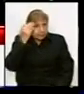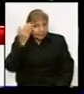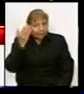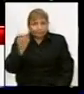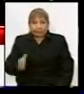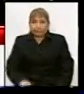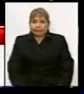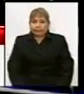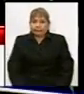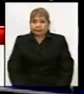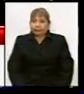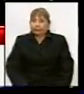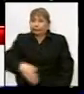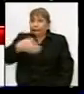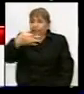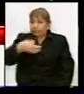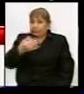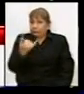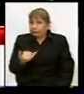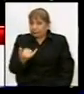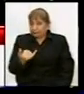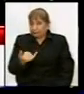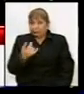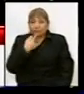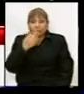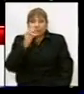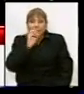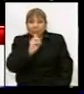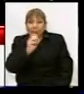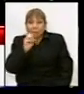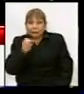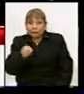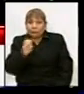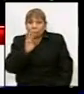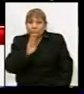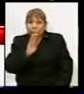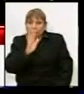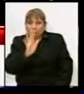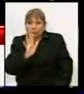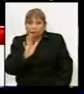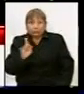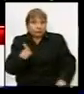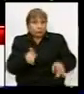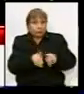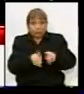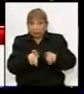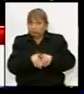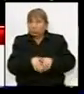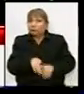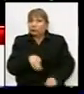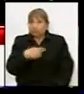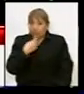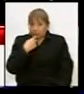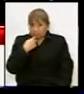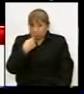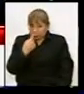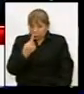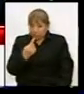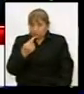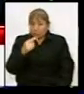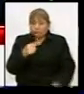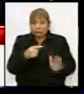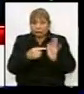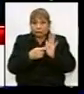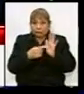si en la actualidad cuesta 0.45 va a costar lo mismo y eso lo estamos poniendo acá